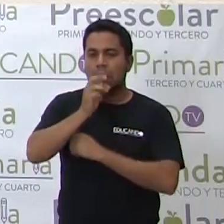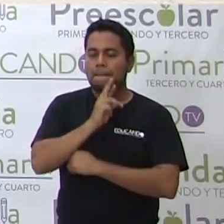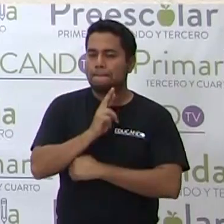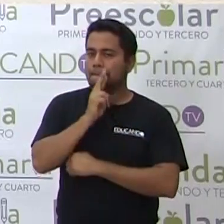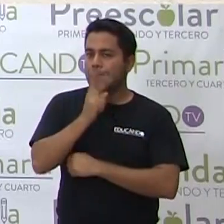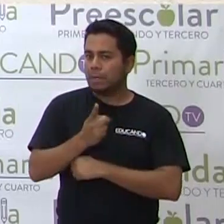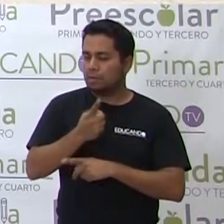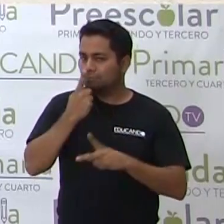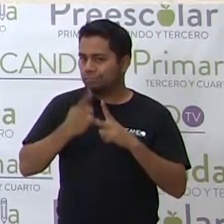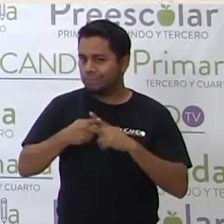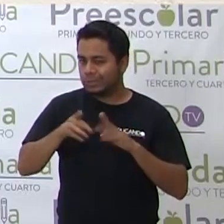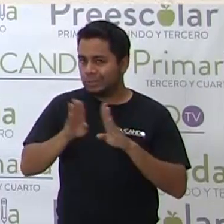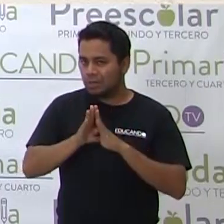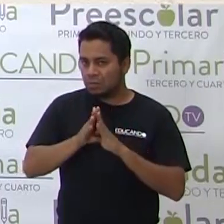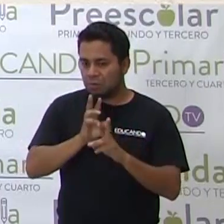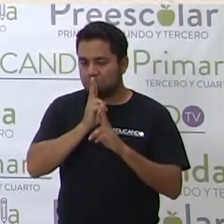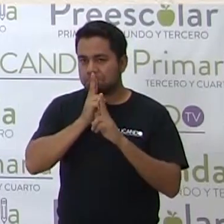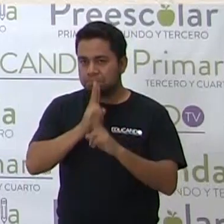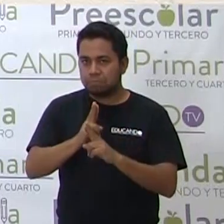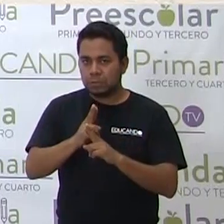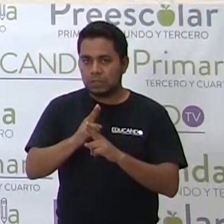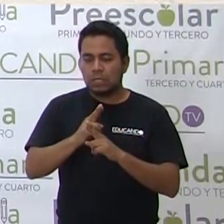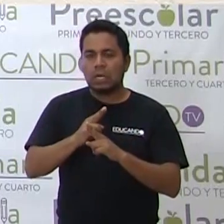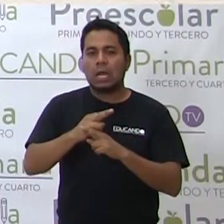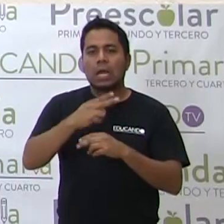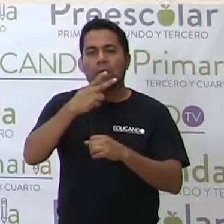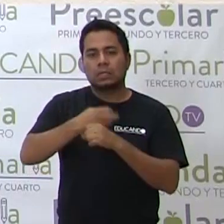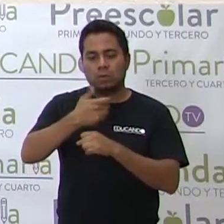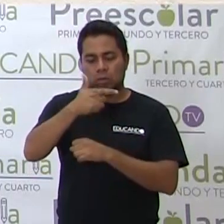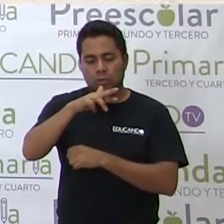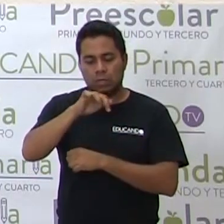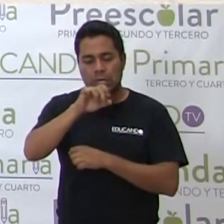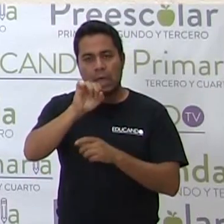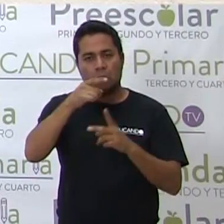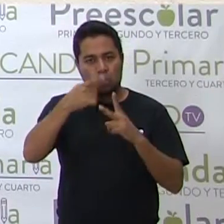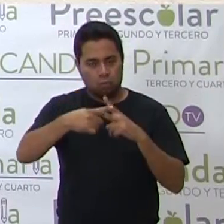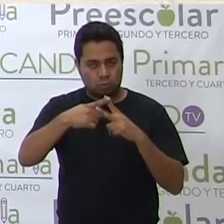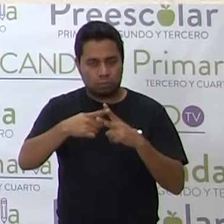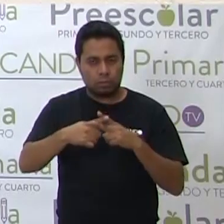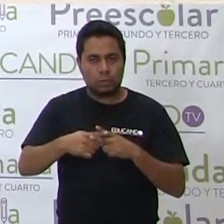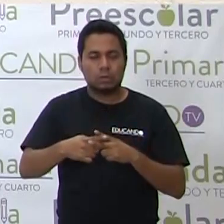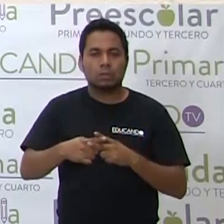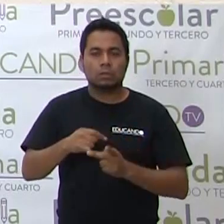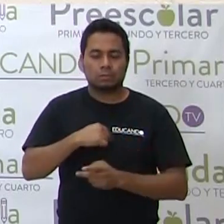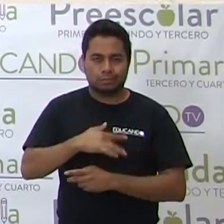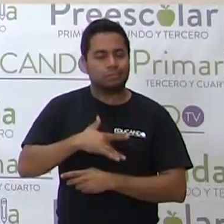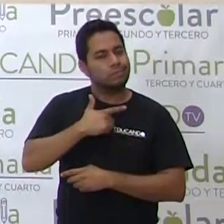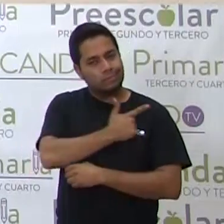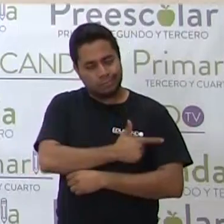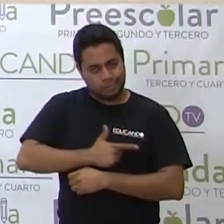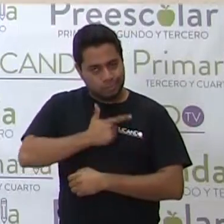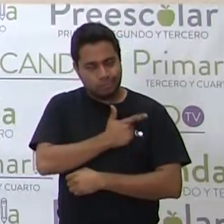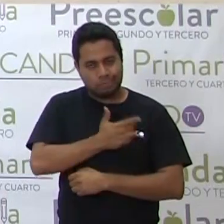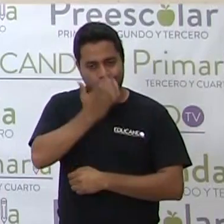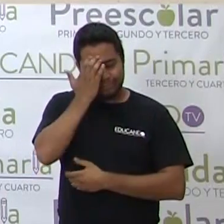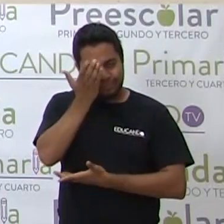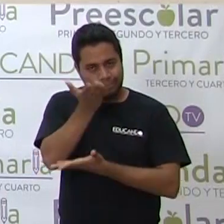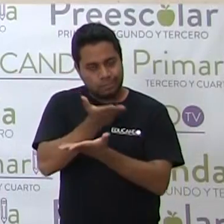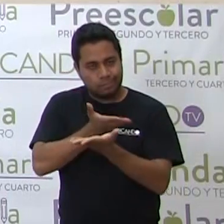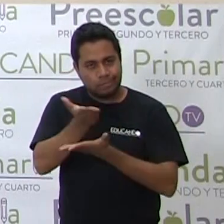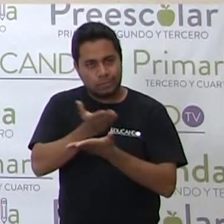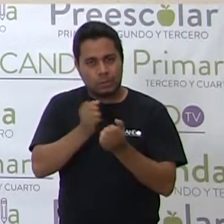mejor Cómo resolver una ecuación cuadrática o de segundo grado me dio mucho gusto compartir estos